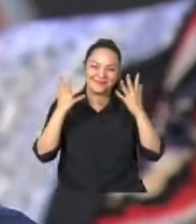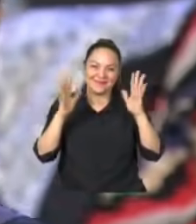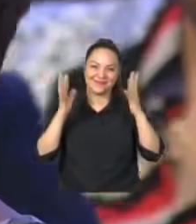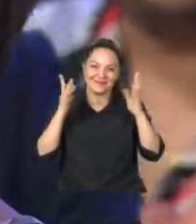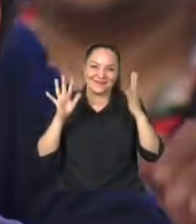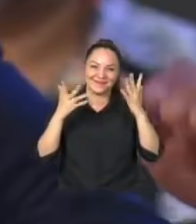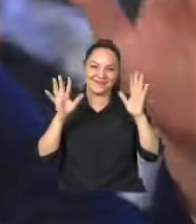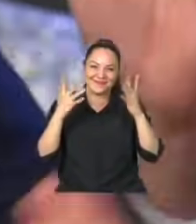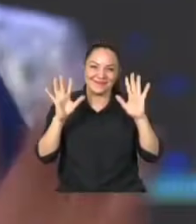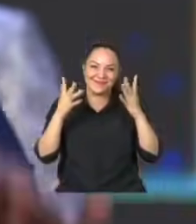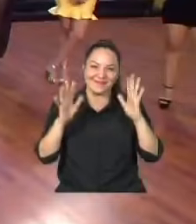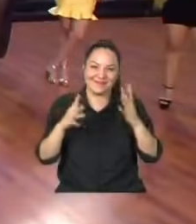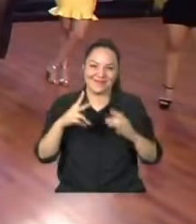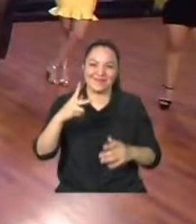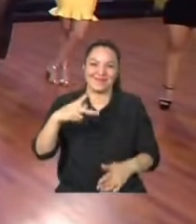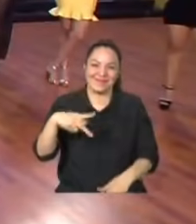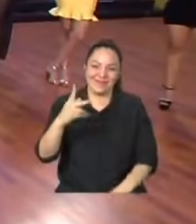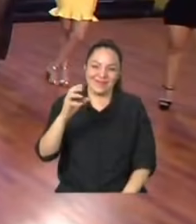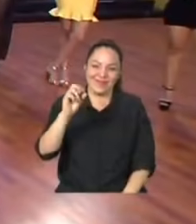ahorita, mire.